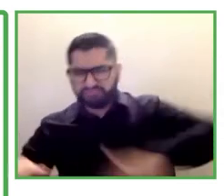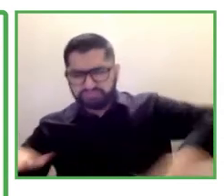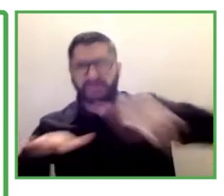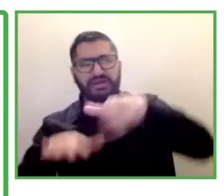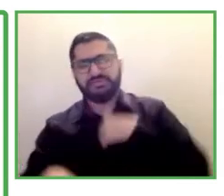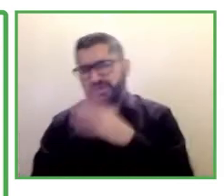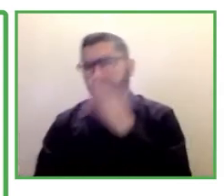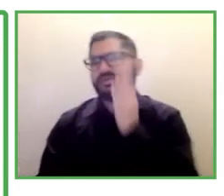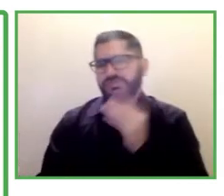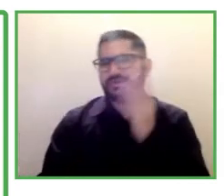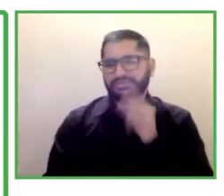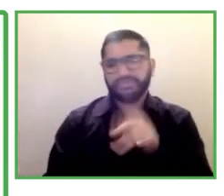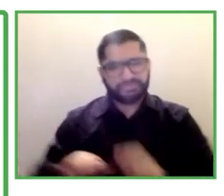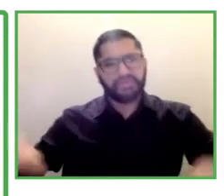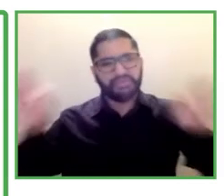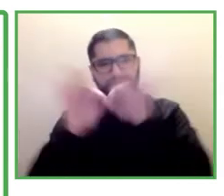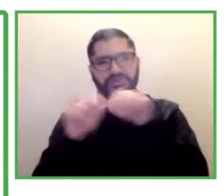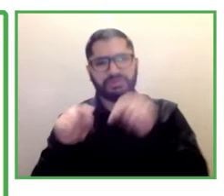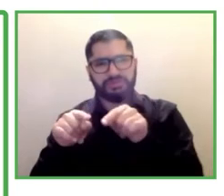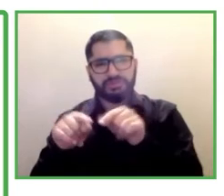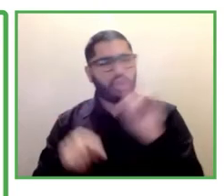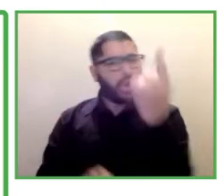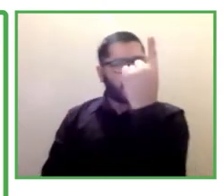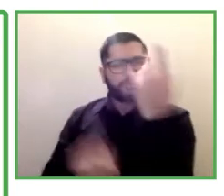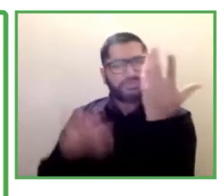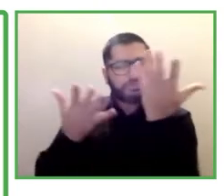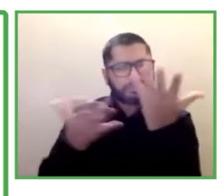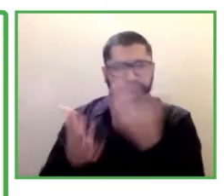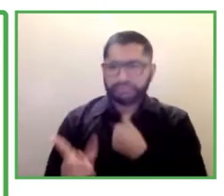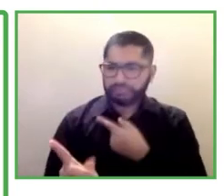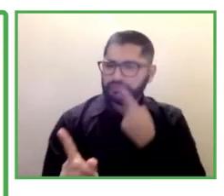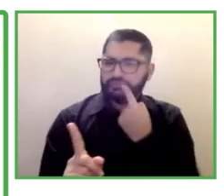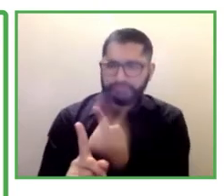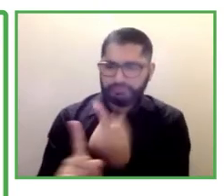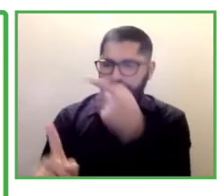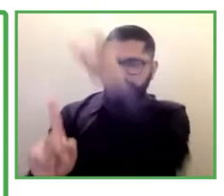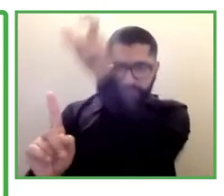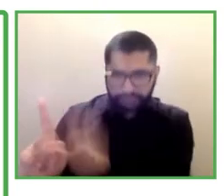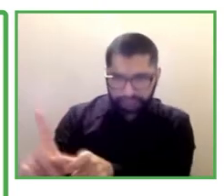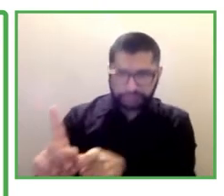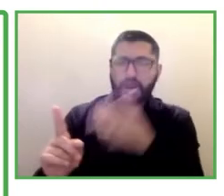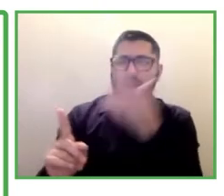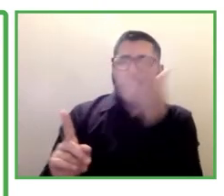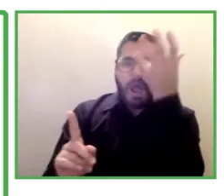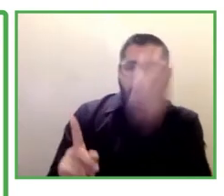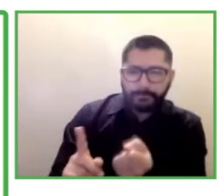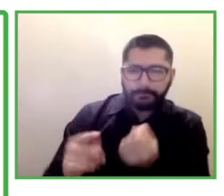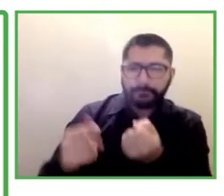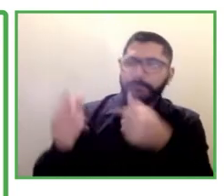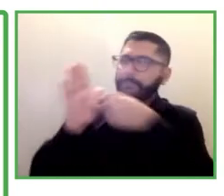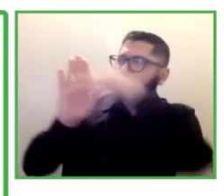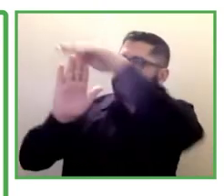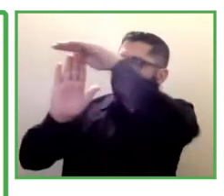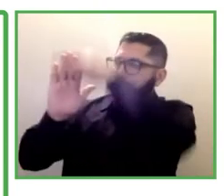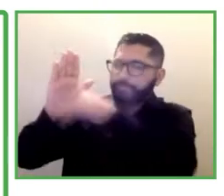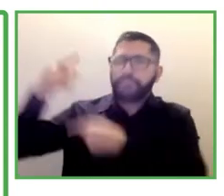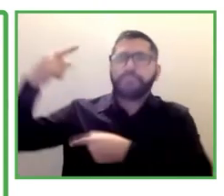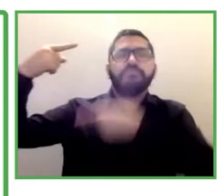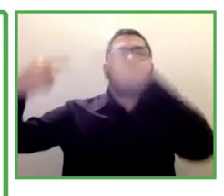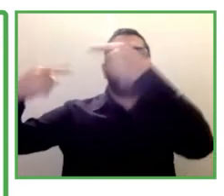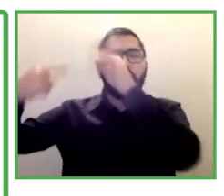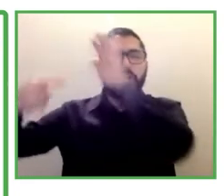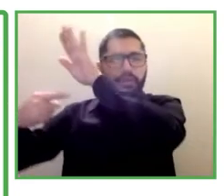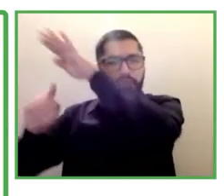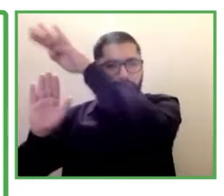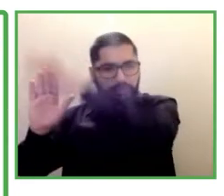tener regulaciones y políticas. Creemos que se debe tener capacitaciones, oportunidades, ver a la persona detrás